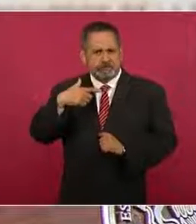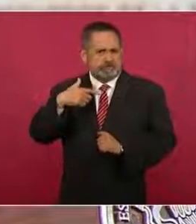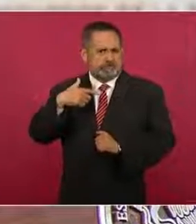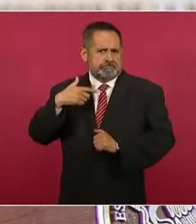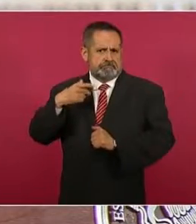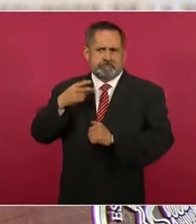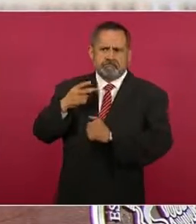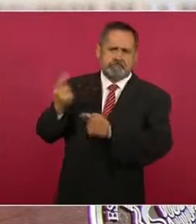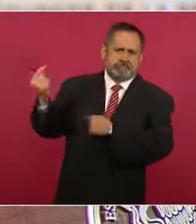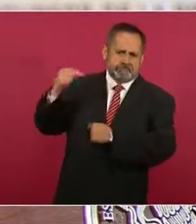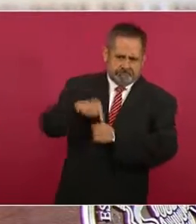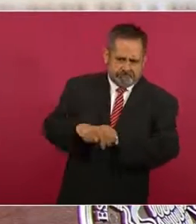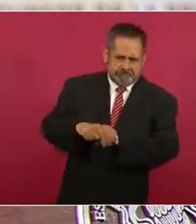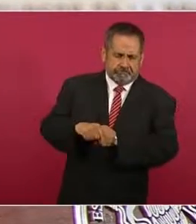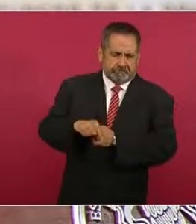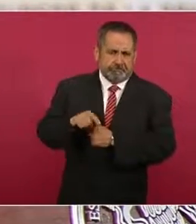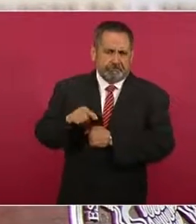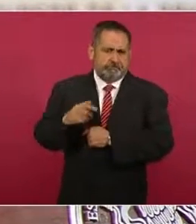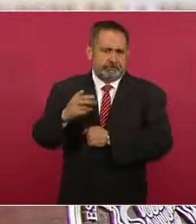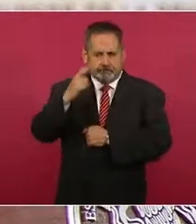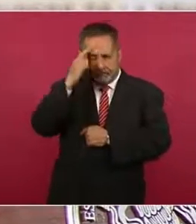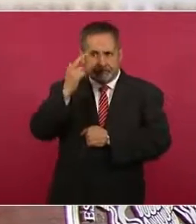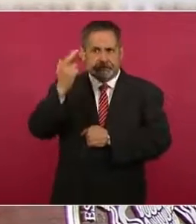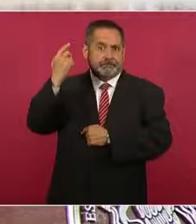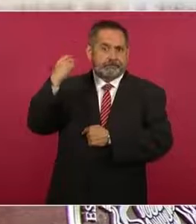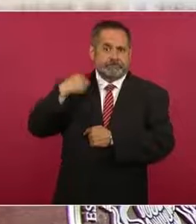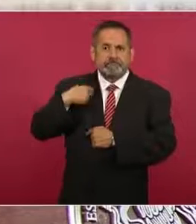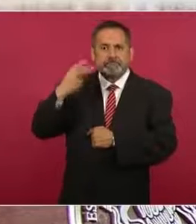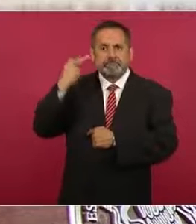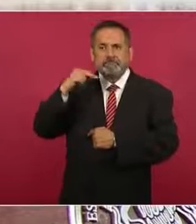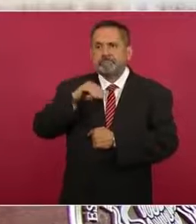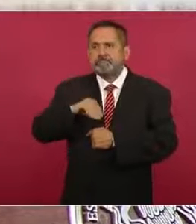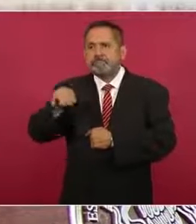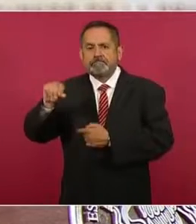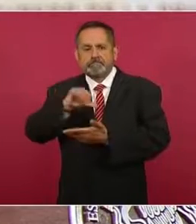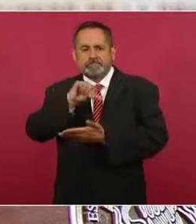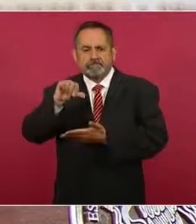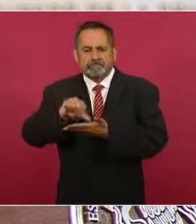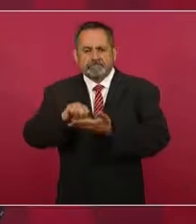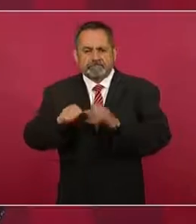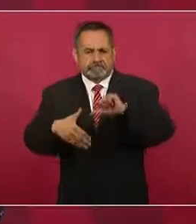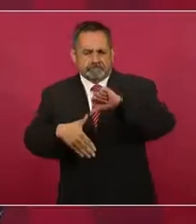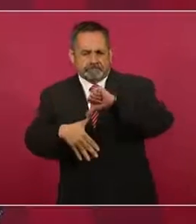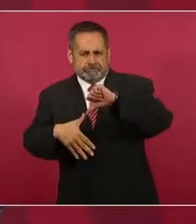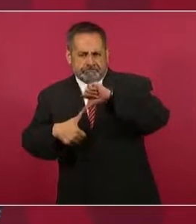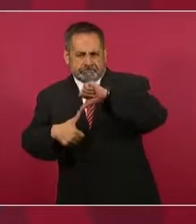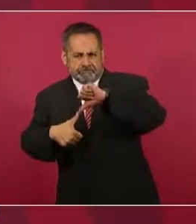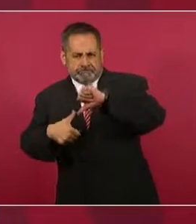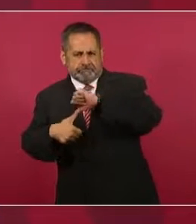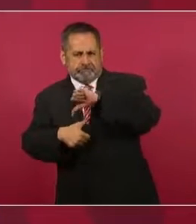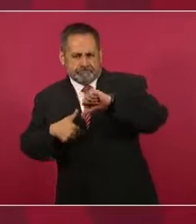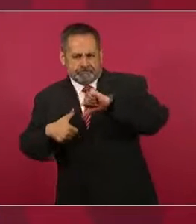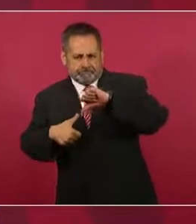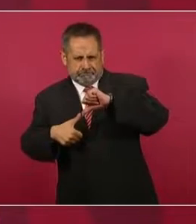Regresamos de la gira por Centroamérica y el